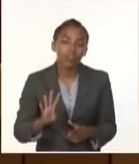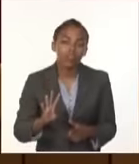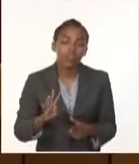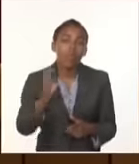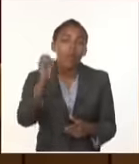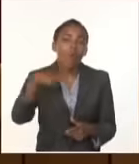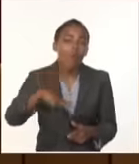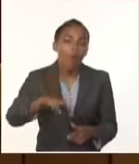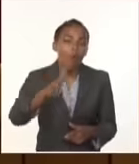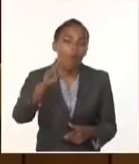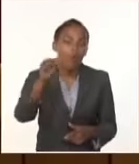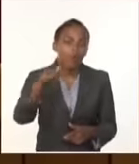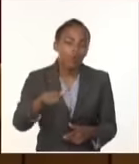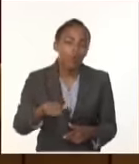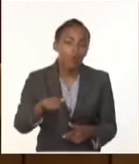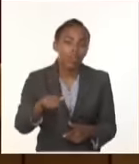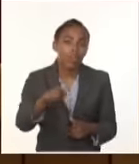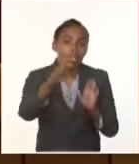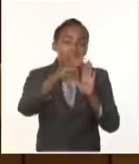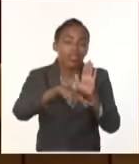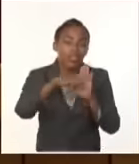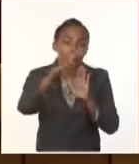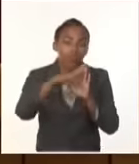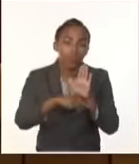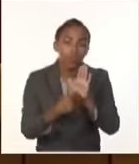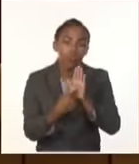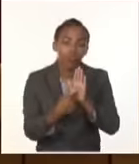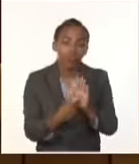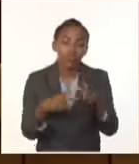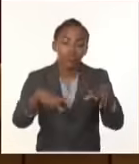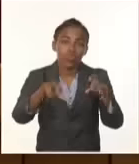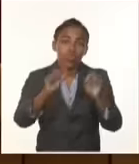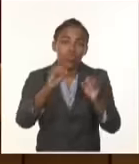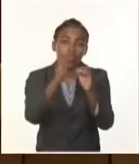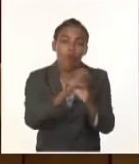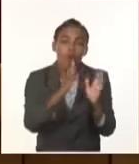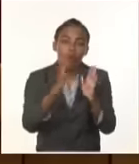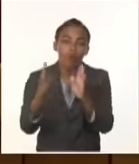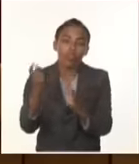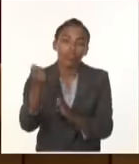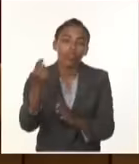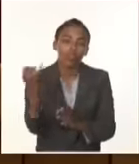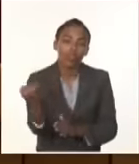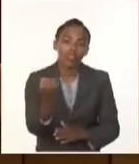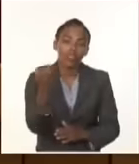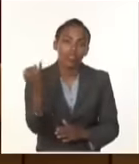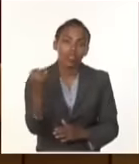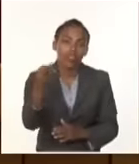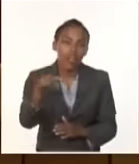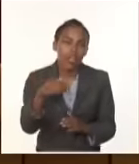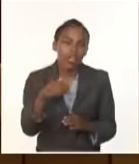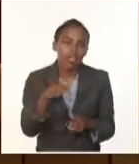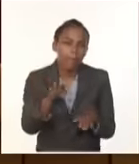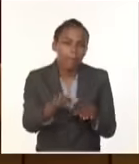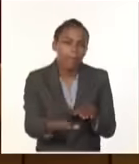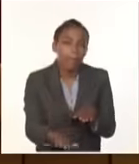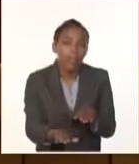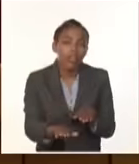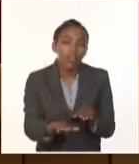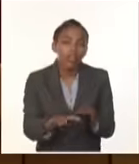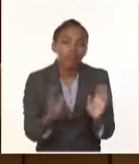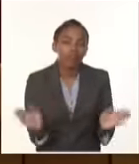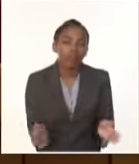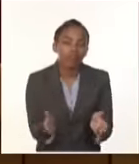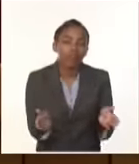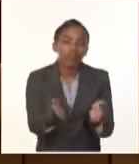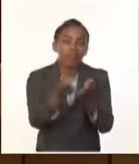Unidas de las resoluciones que dieron origen al nuevo orden económico internacional. Ese paso, impulsado en su momento